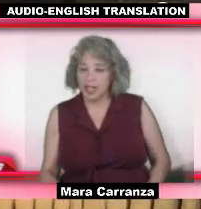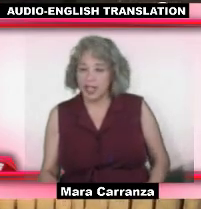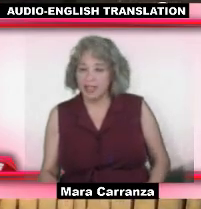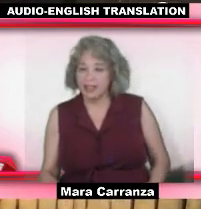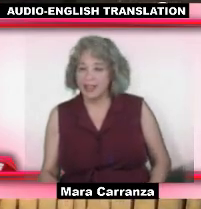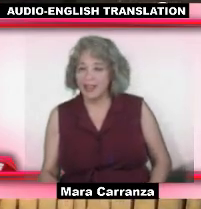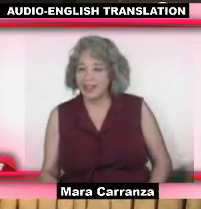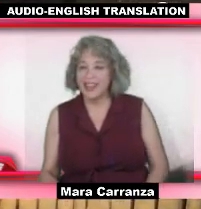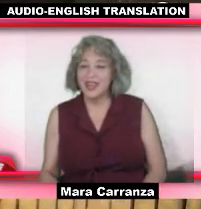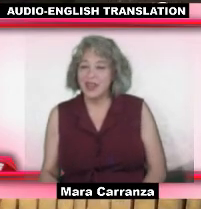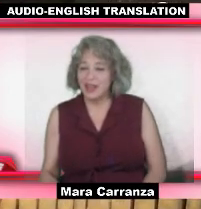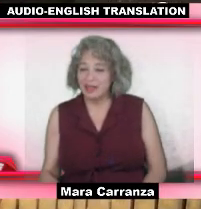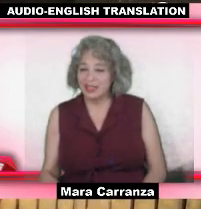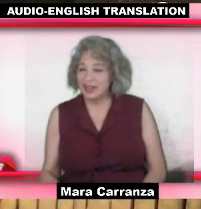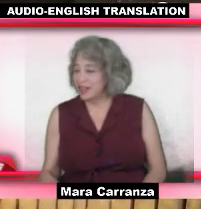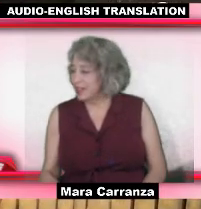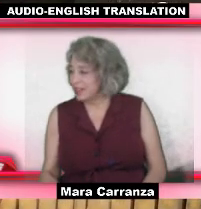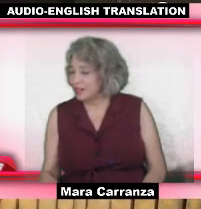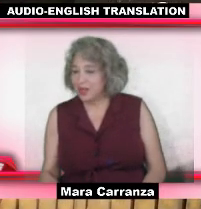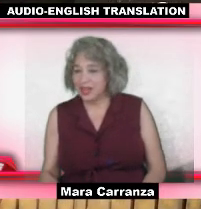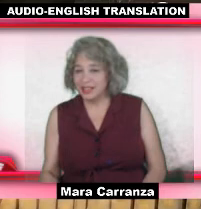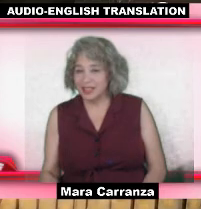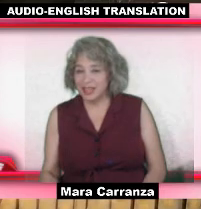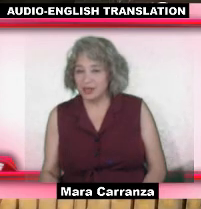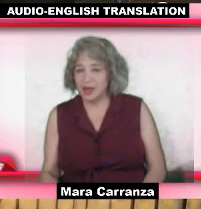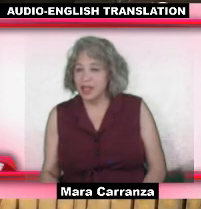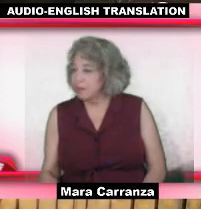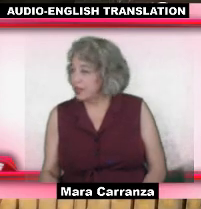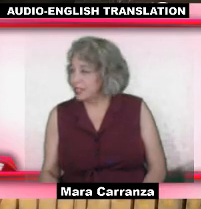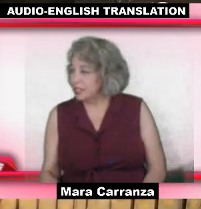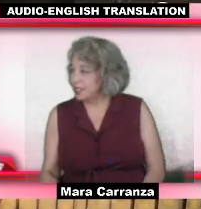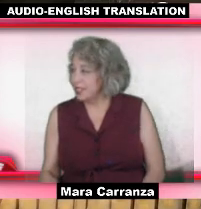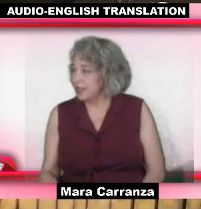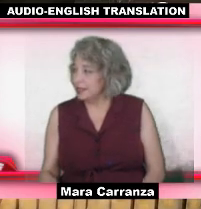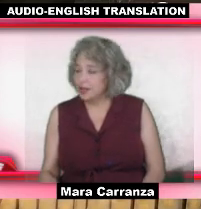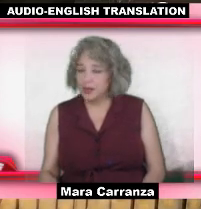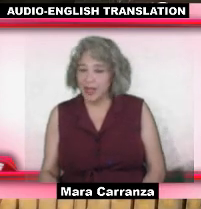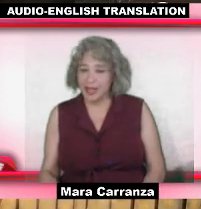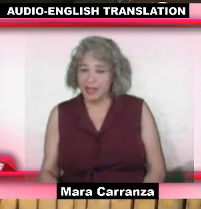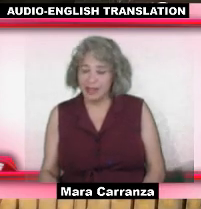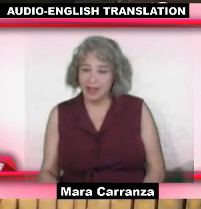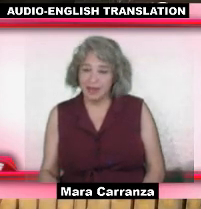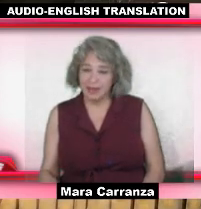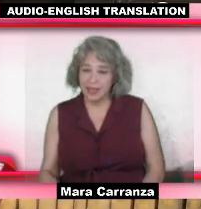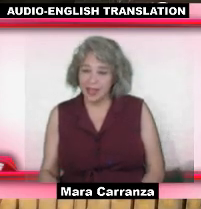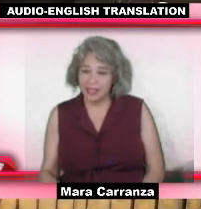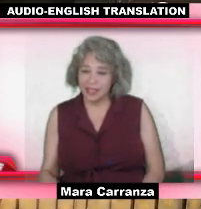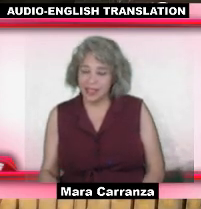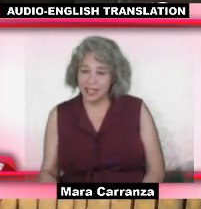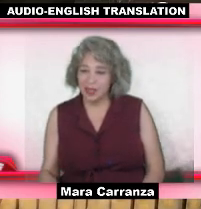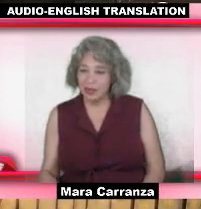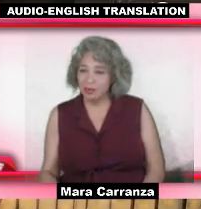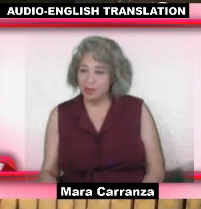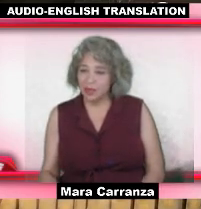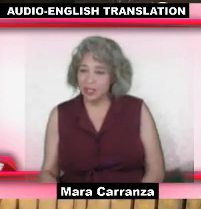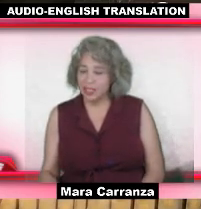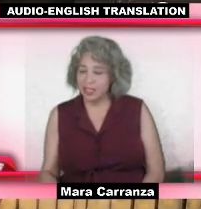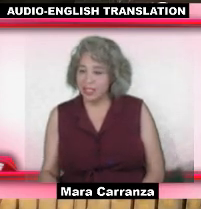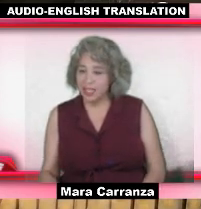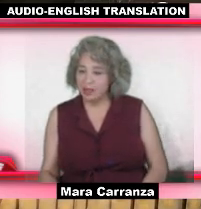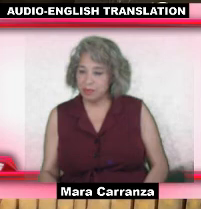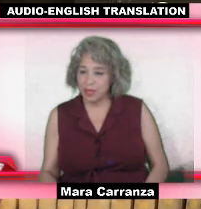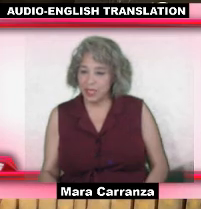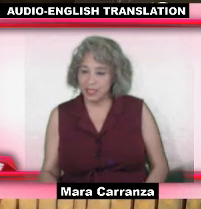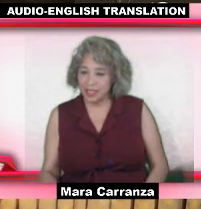pueblo. Okay. I'm sorry, it went on to the next one. But this is the new guy, the new person